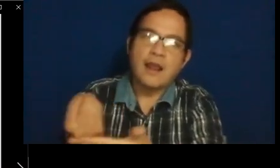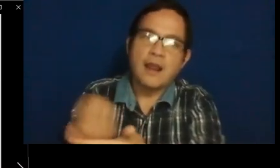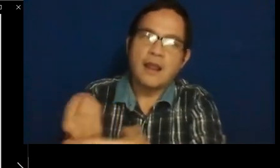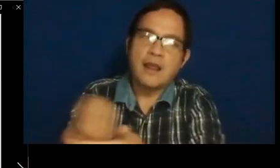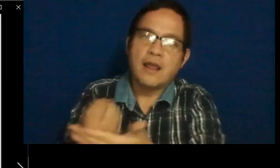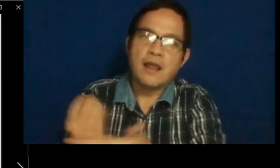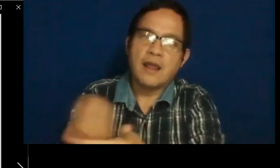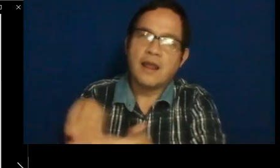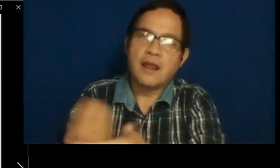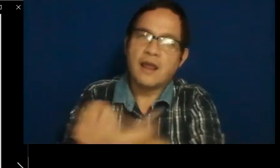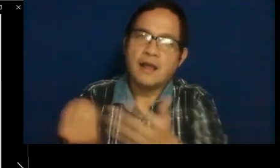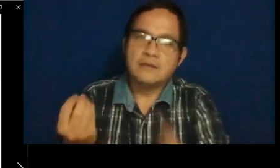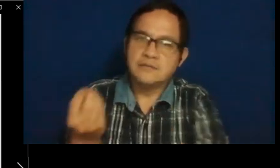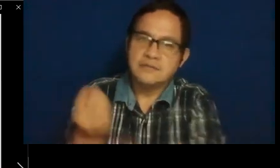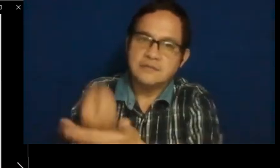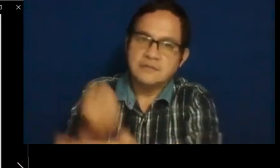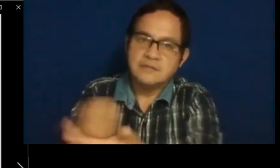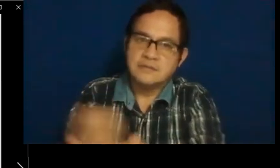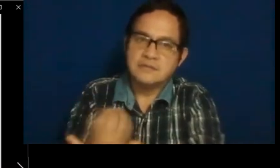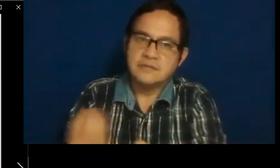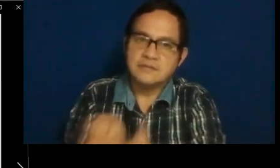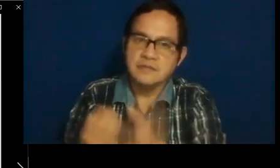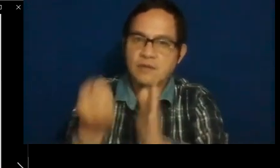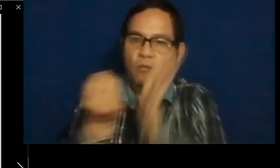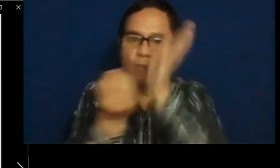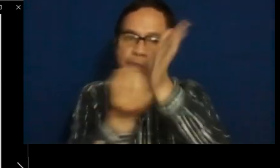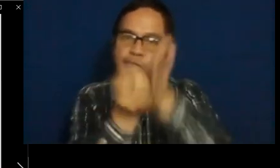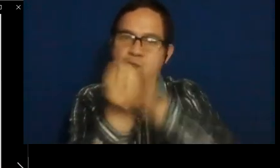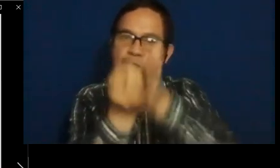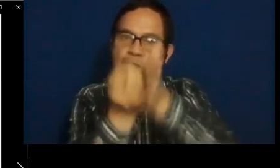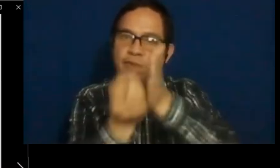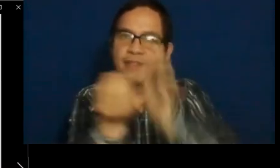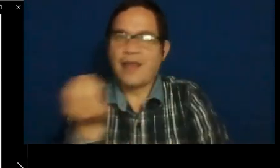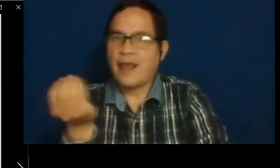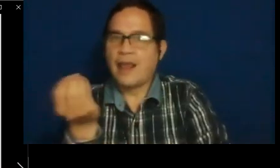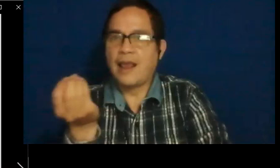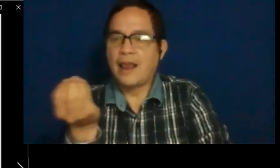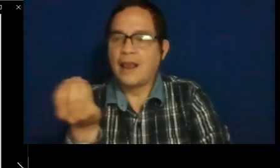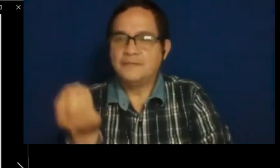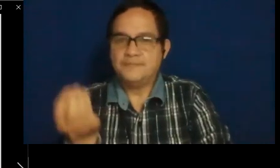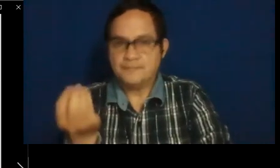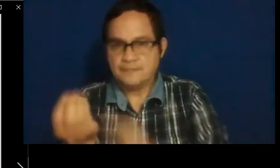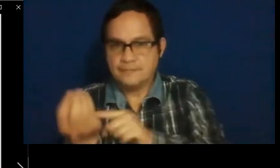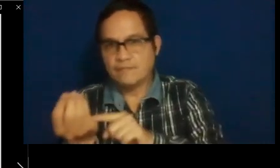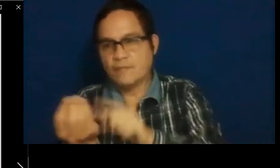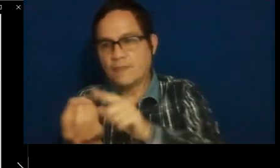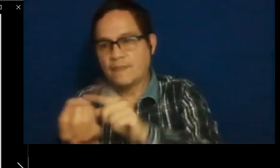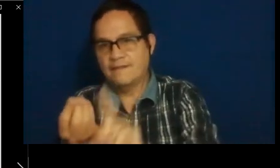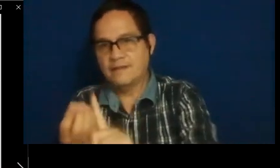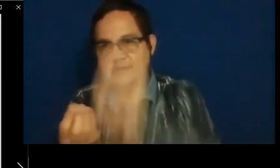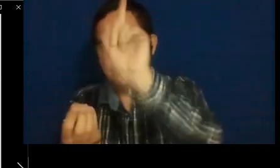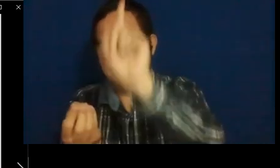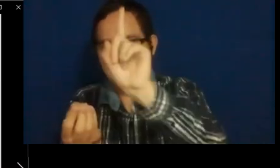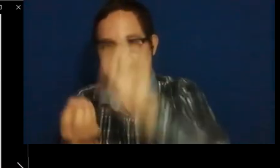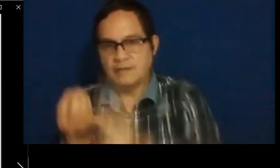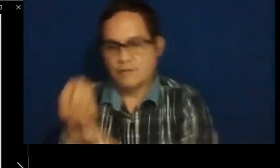ninguna superficie. Es más, ni siquiera está rozando la parte lateral que viene aquí. Esta fuerza que va apuntando hacia arriba y que se opone